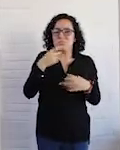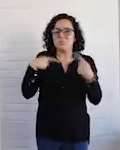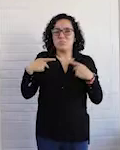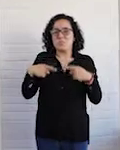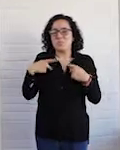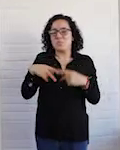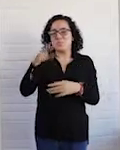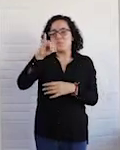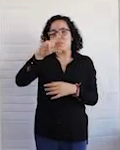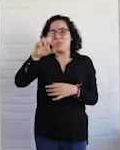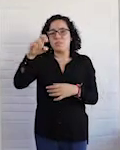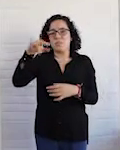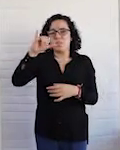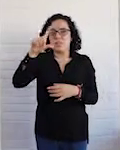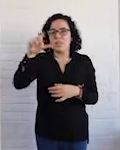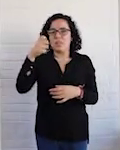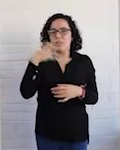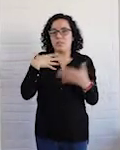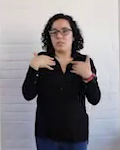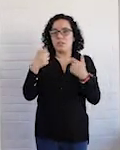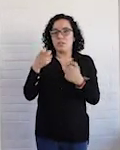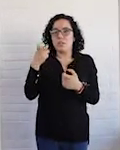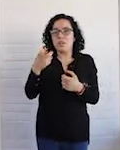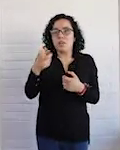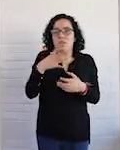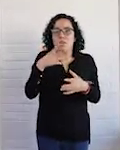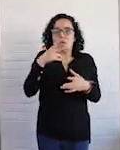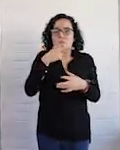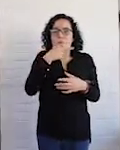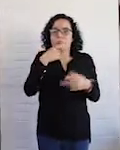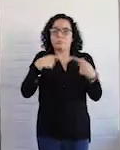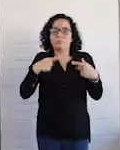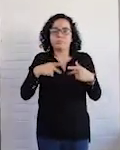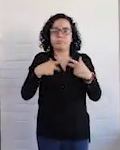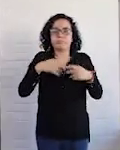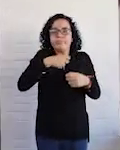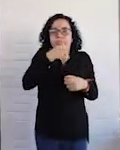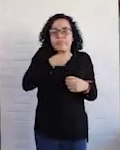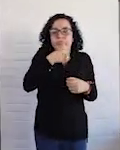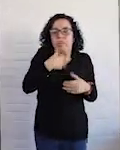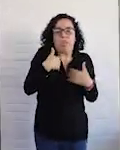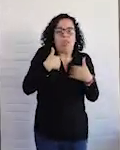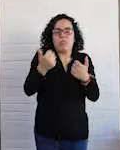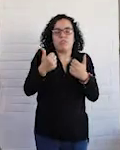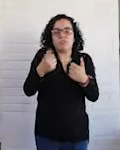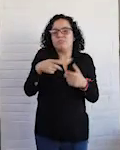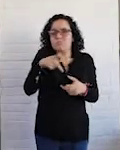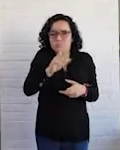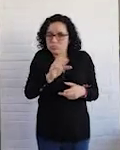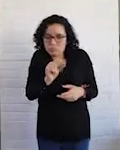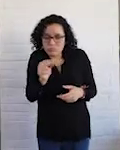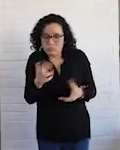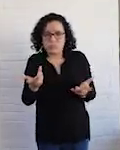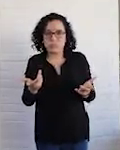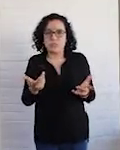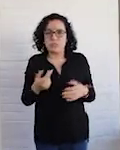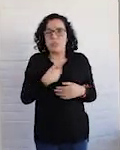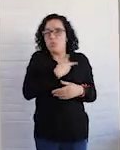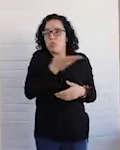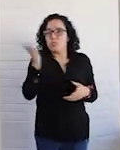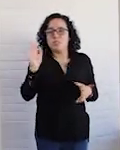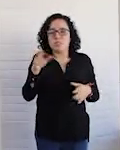les va a entender? O sea, parece una visión de un anciano que diga eso. Y en primer lugar, cuando les digan eso, porque la mayoría de ustedes son